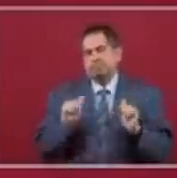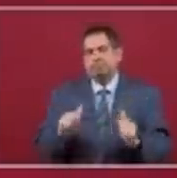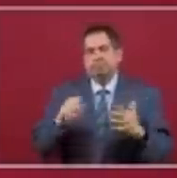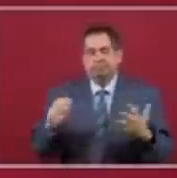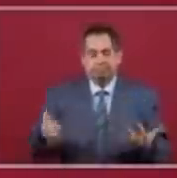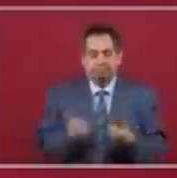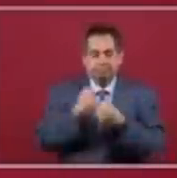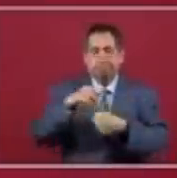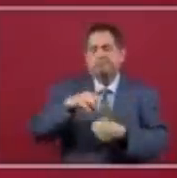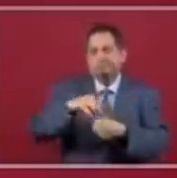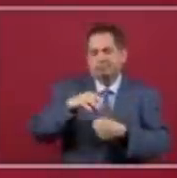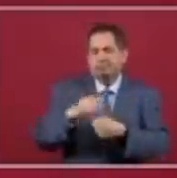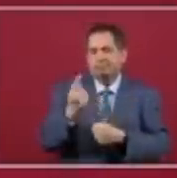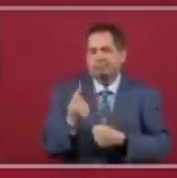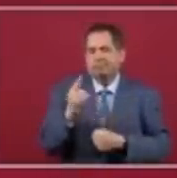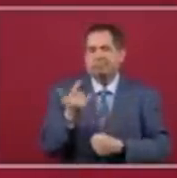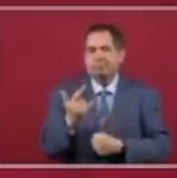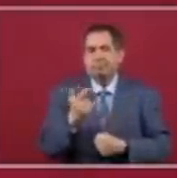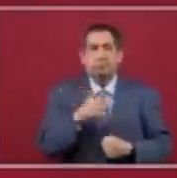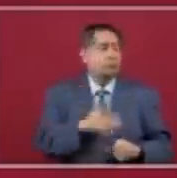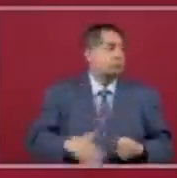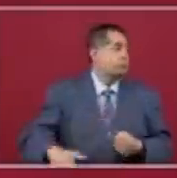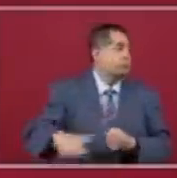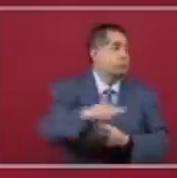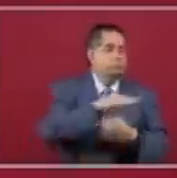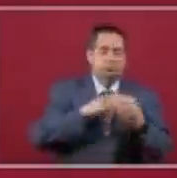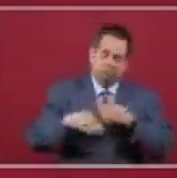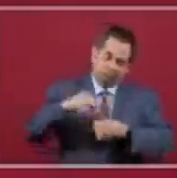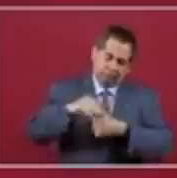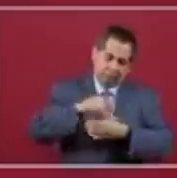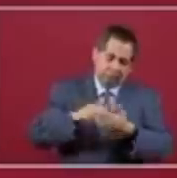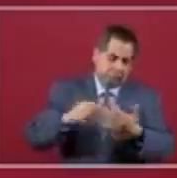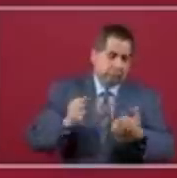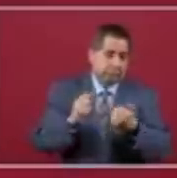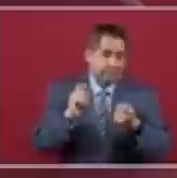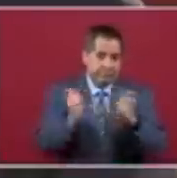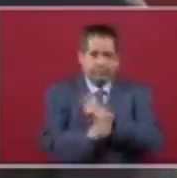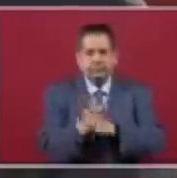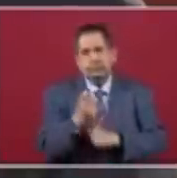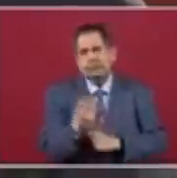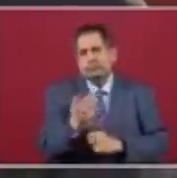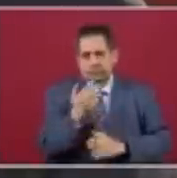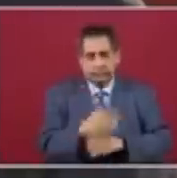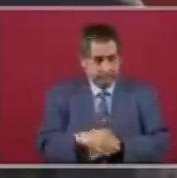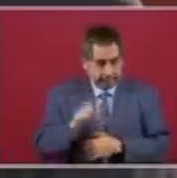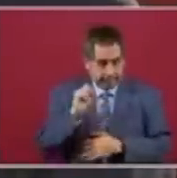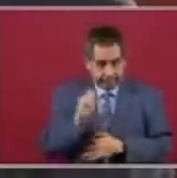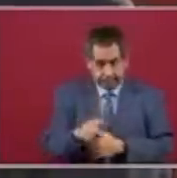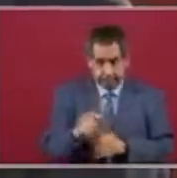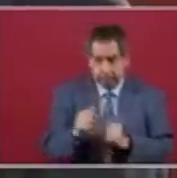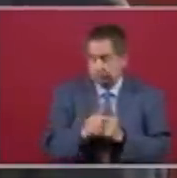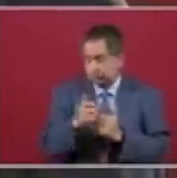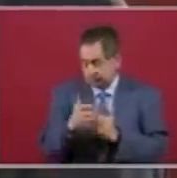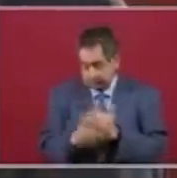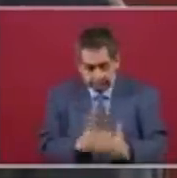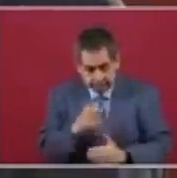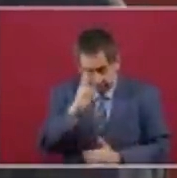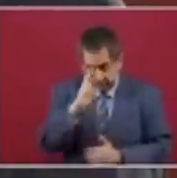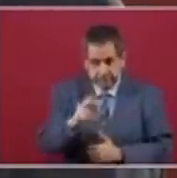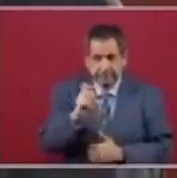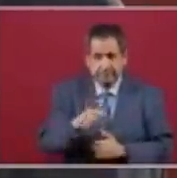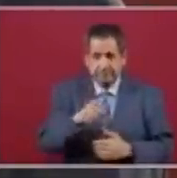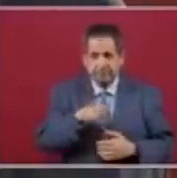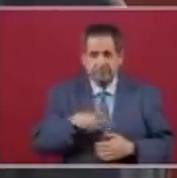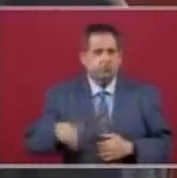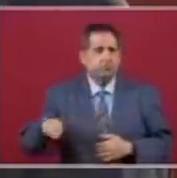eso que hicieron todos los mexicanos. Y eso mismo, porque con todo respeto son